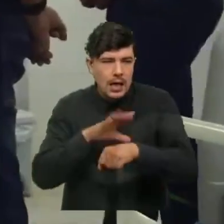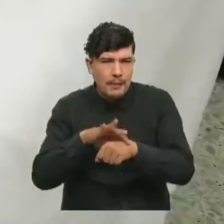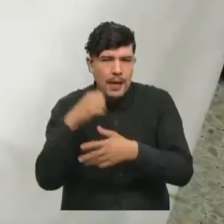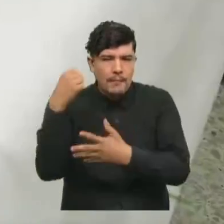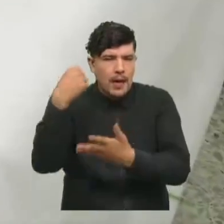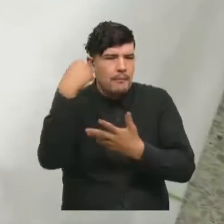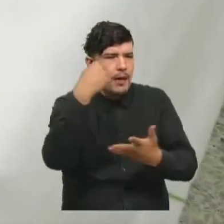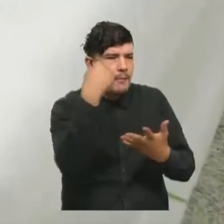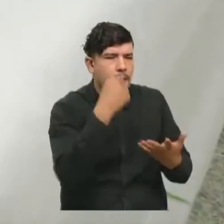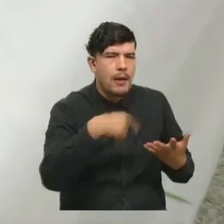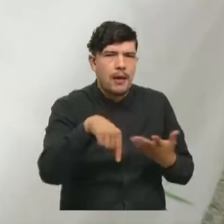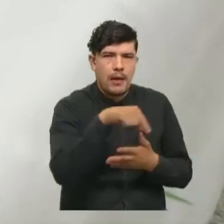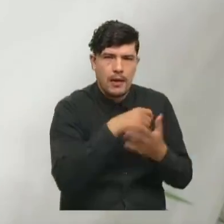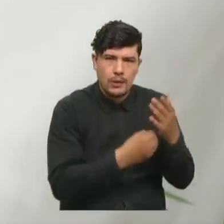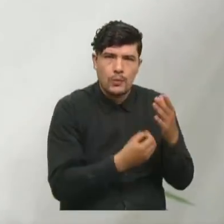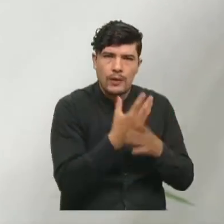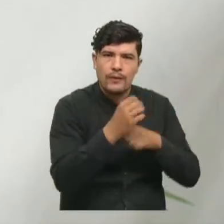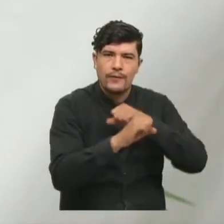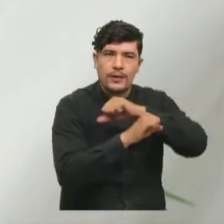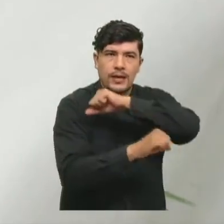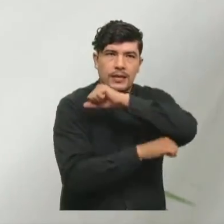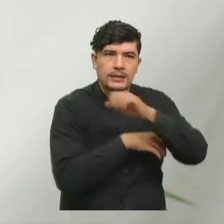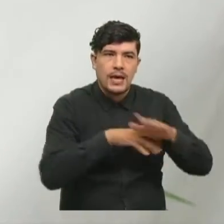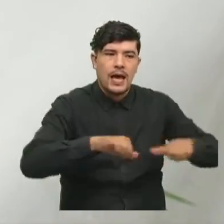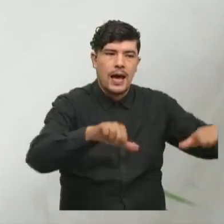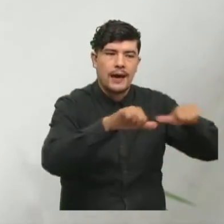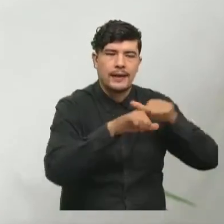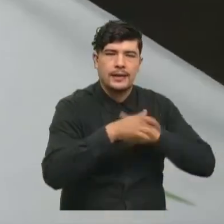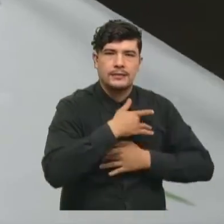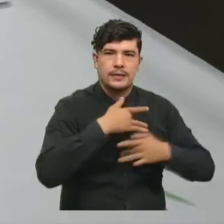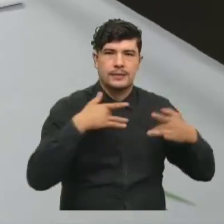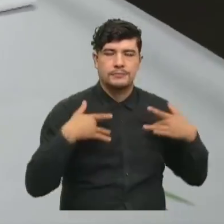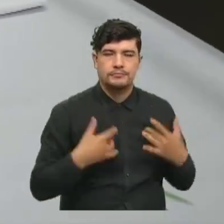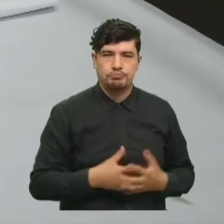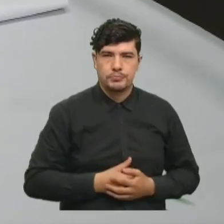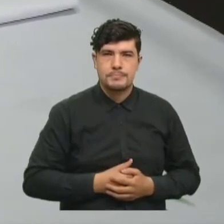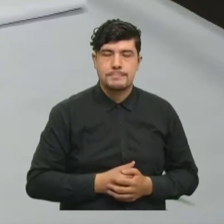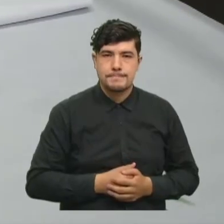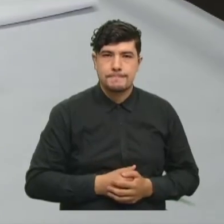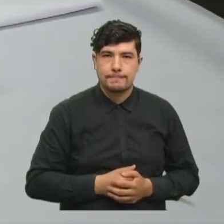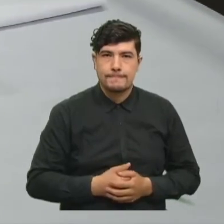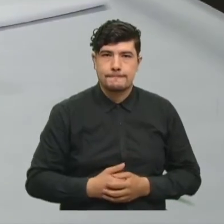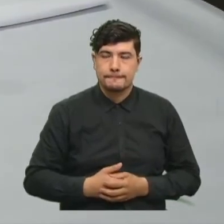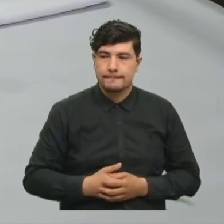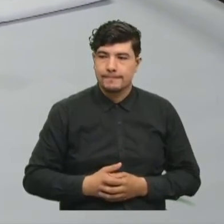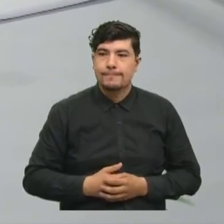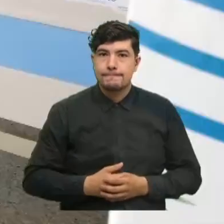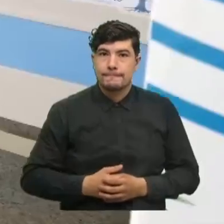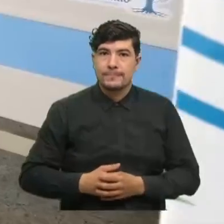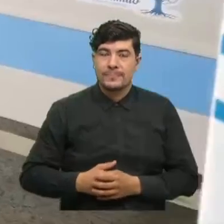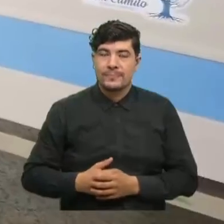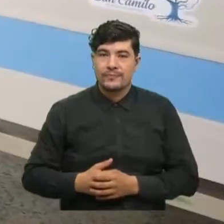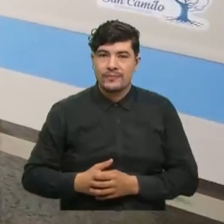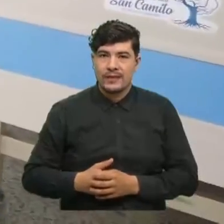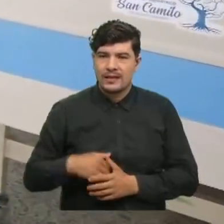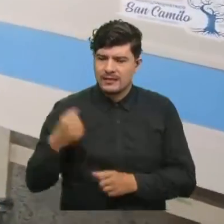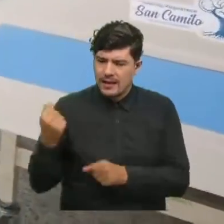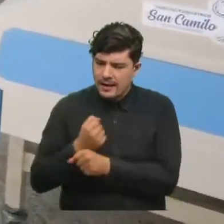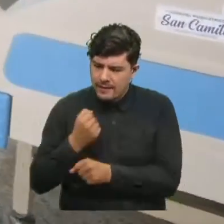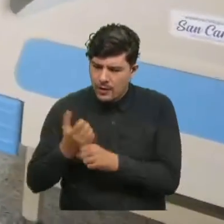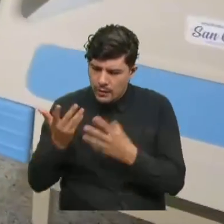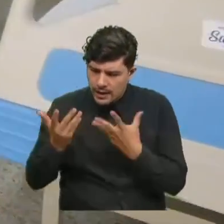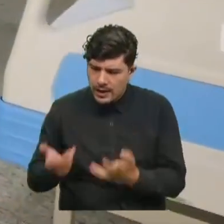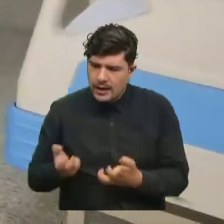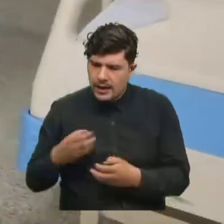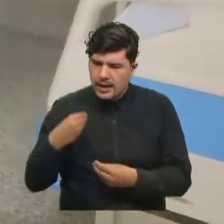trabajando para el fortalecimiento yo creo que siempre dicho cuando hay voluntad y cuando hay ganas de trabajar y hacer las cosas bien pues ahí